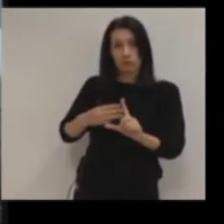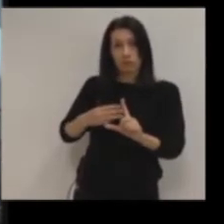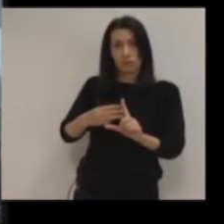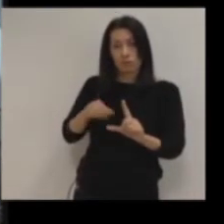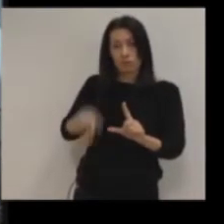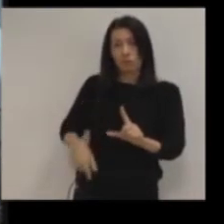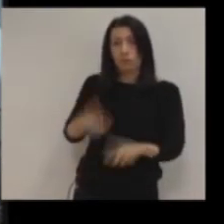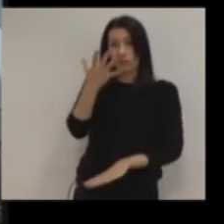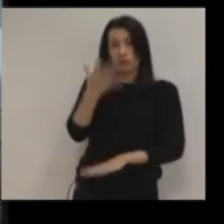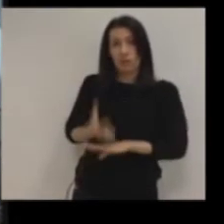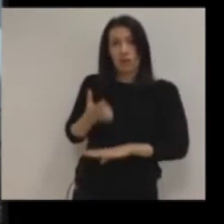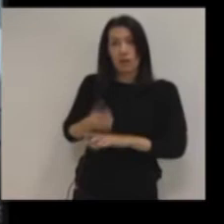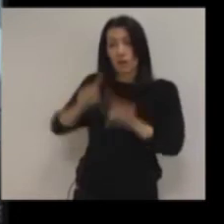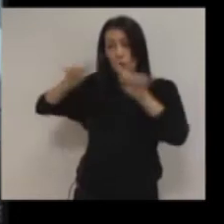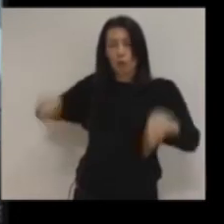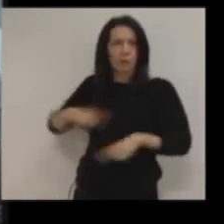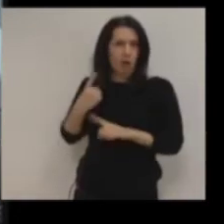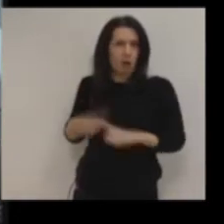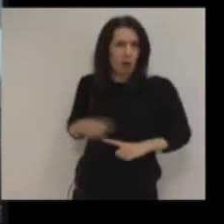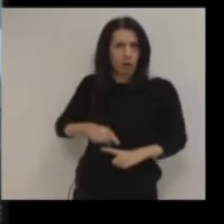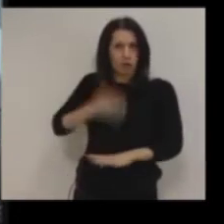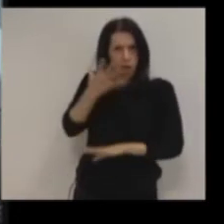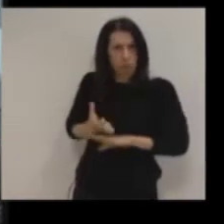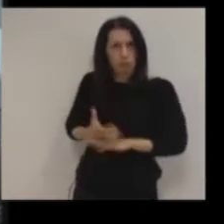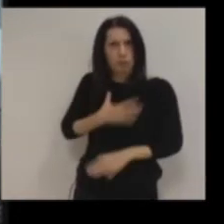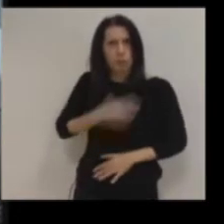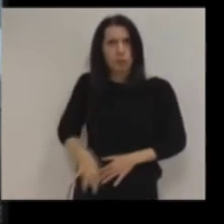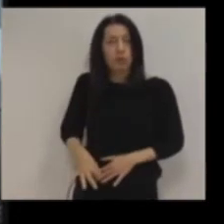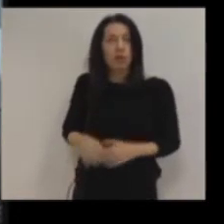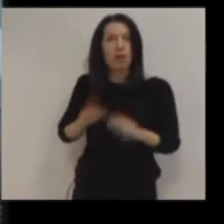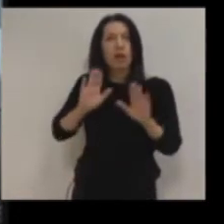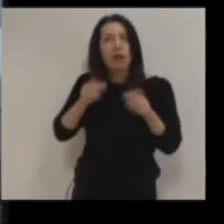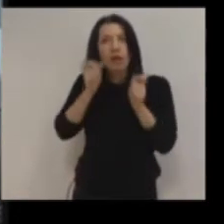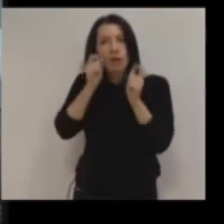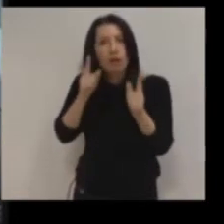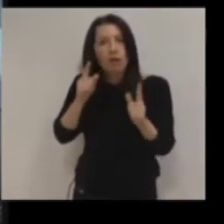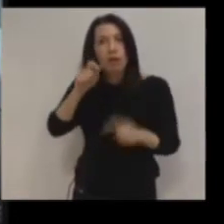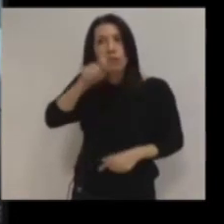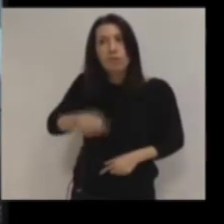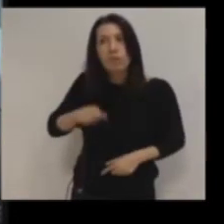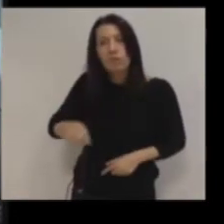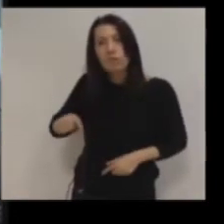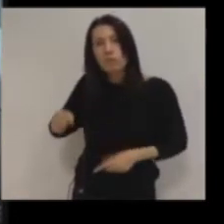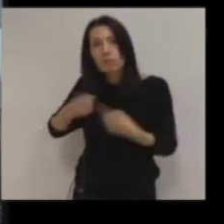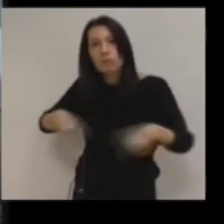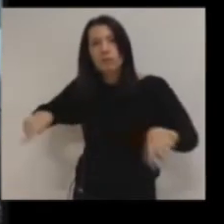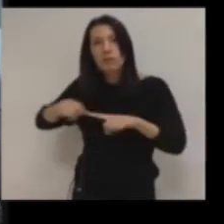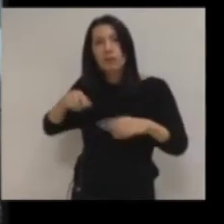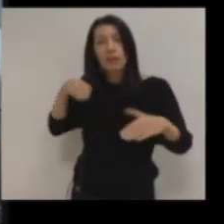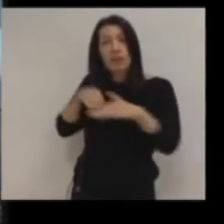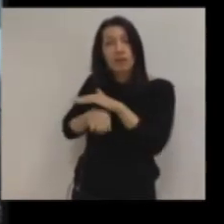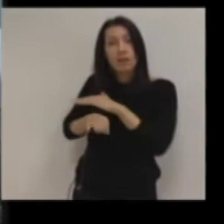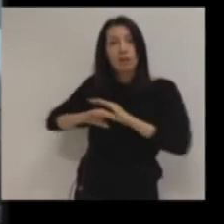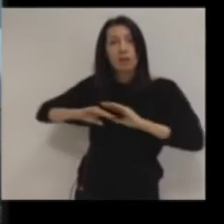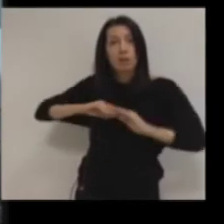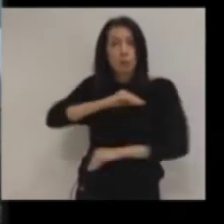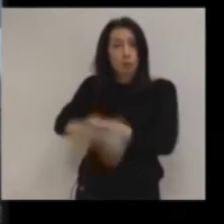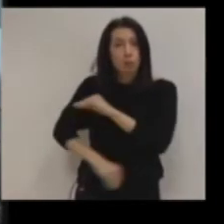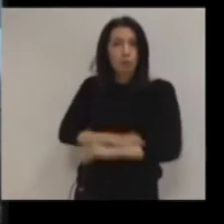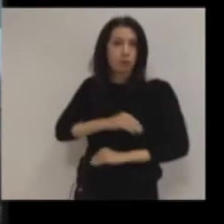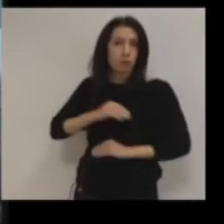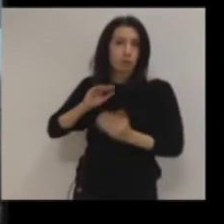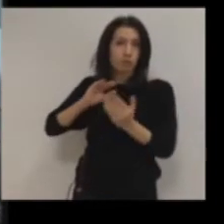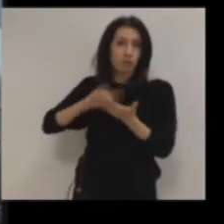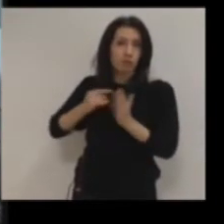donde se descargan las nóminas y todas estas cosas, y claro, tú te das cuenta de que la gente, el acceso que tiene a la tecnología o